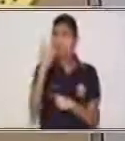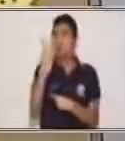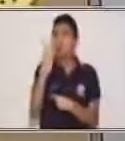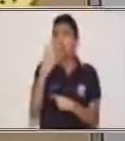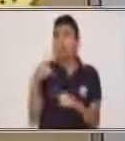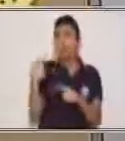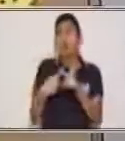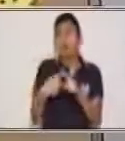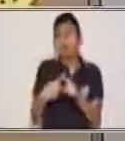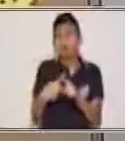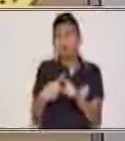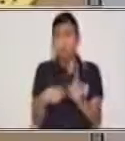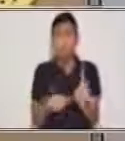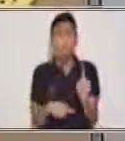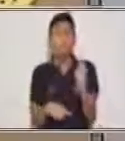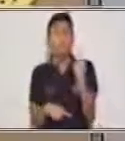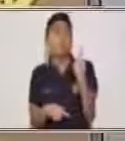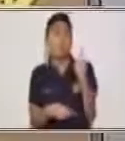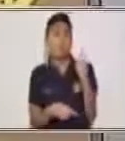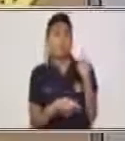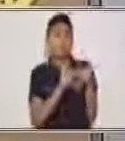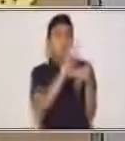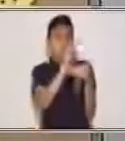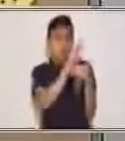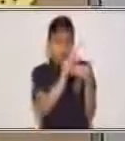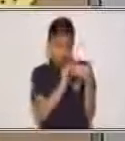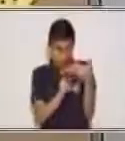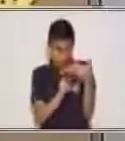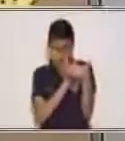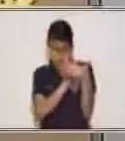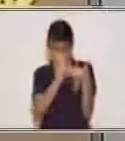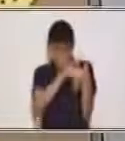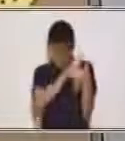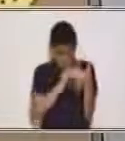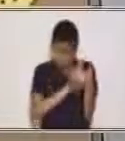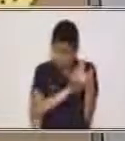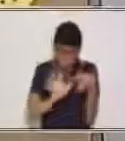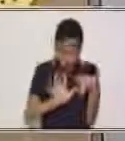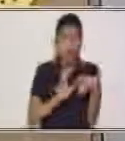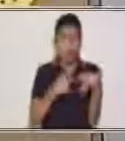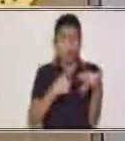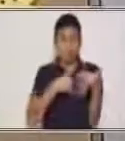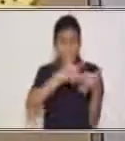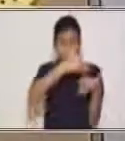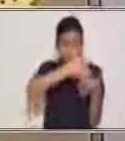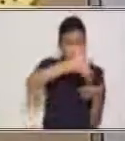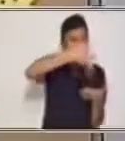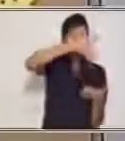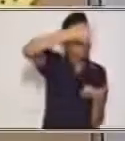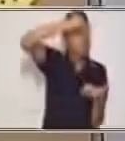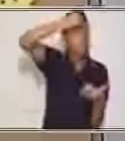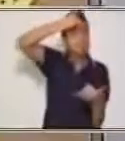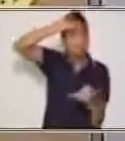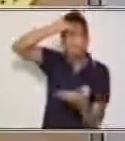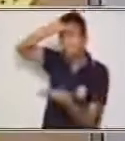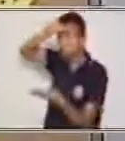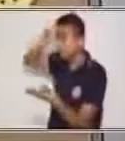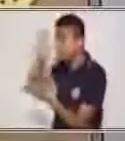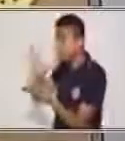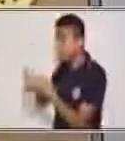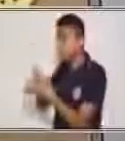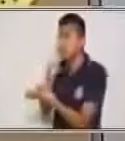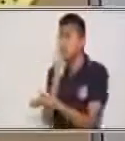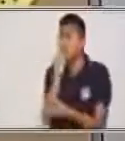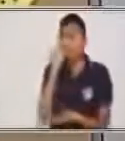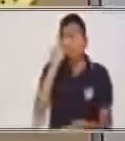la primera voy a leer únicamente el primer párrafo. Cuando lea el primer párrafo voy a escribir nuevamente mi hipótesis, de